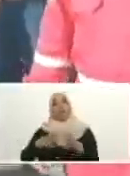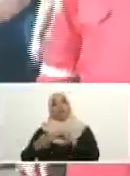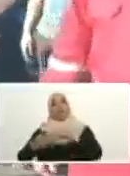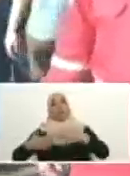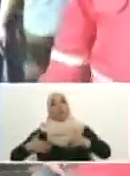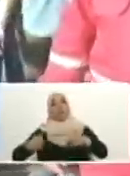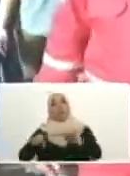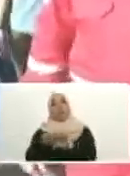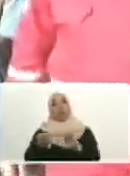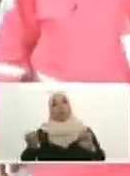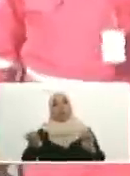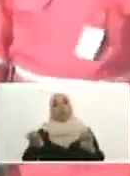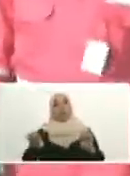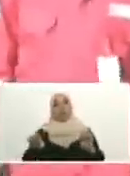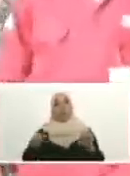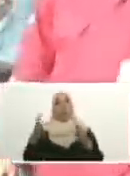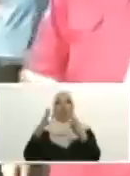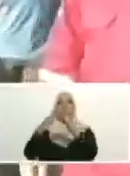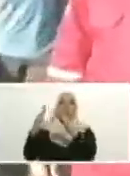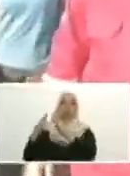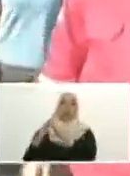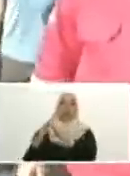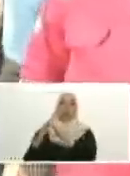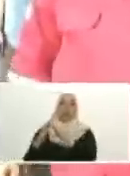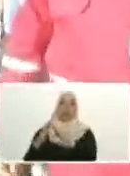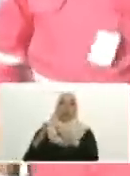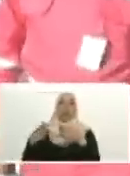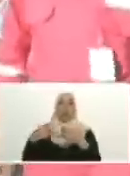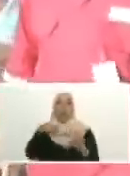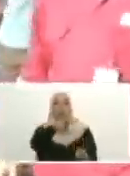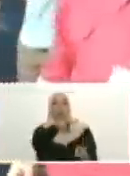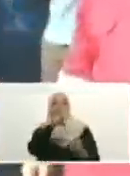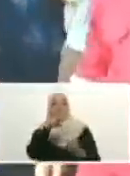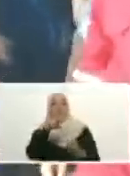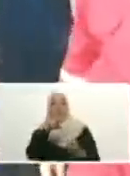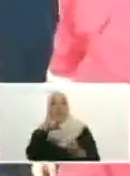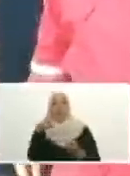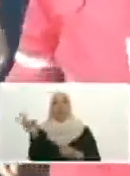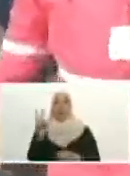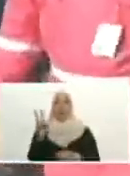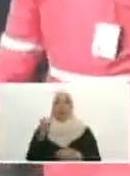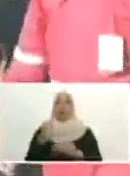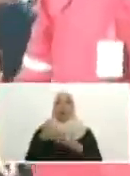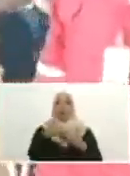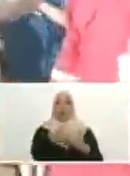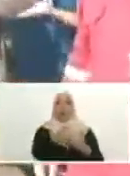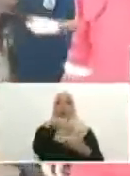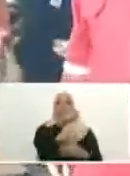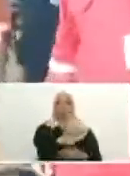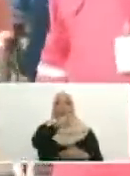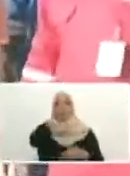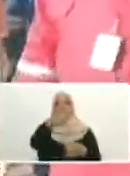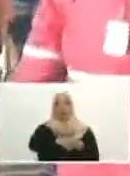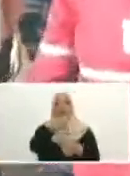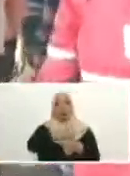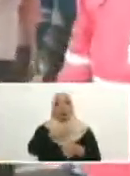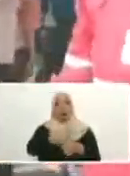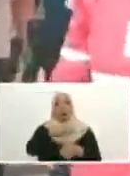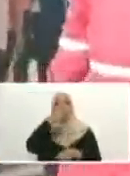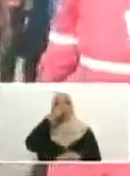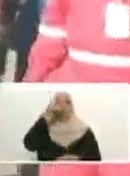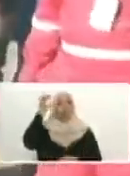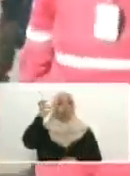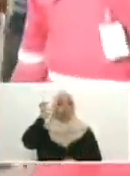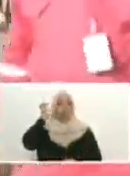en educación, en vivienda, en salario, en beneficio para los trabajadores y trabajadoras. Ah, que